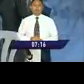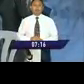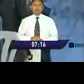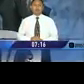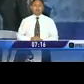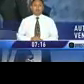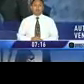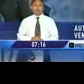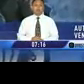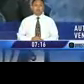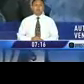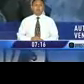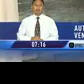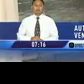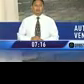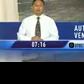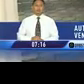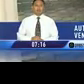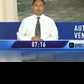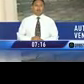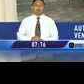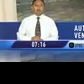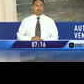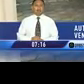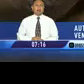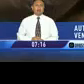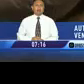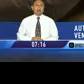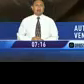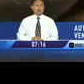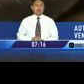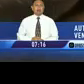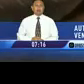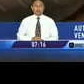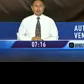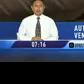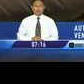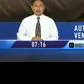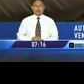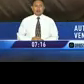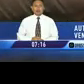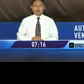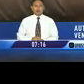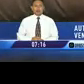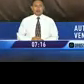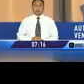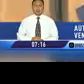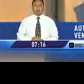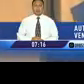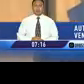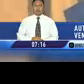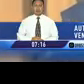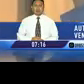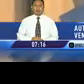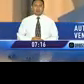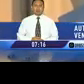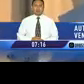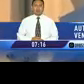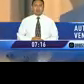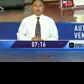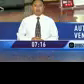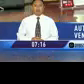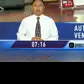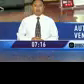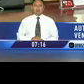Identificar a tiempo un contagio positivo y guardar el aislamiento oportuno es uno de los objetivos de la liberación de la venta de pruebas de detección rápida en el